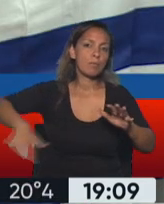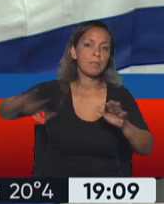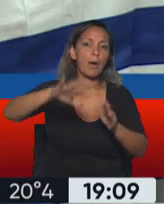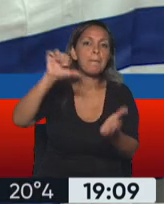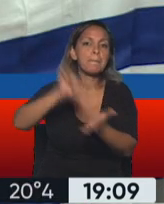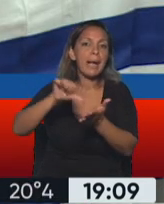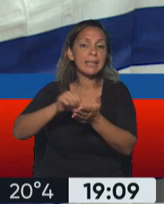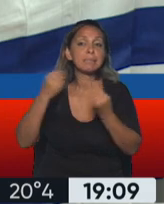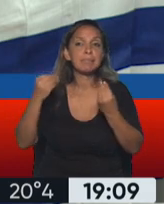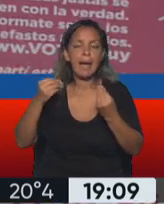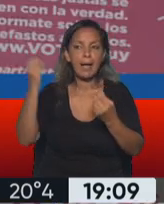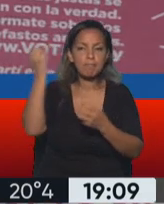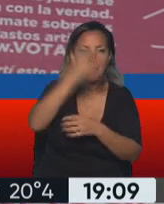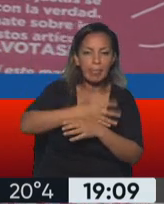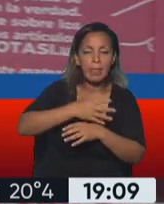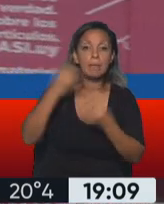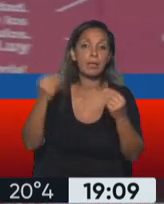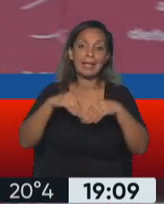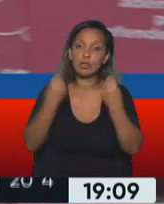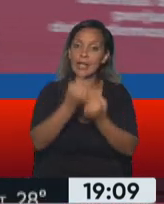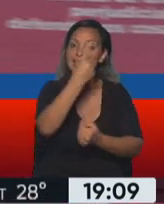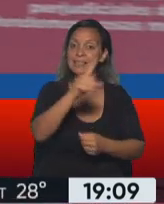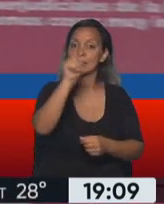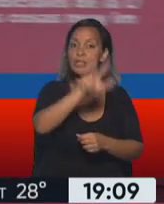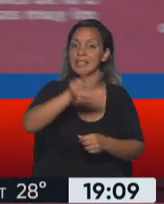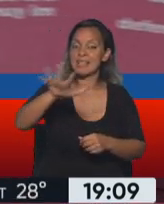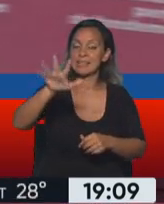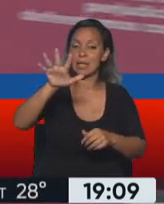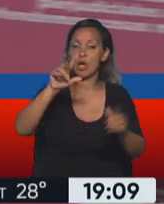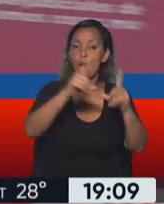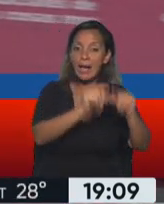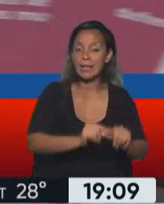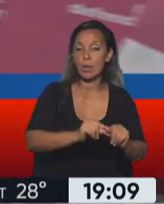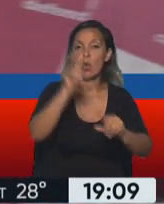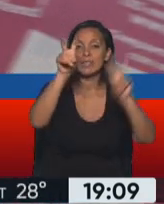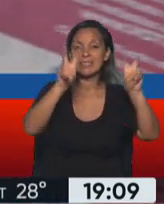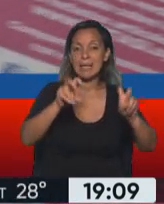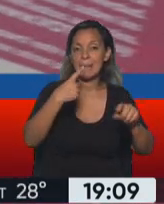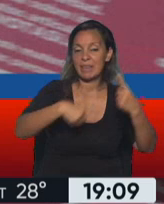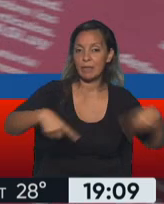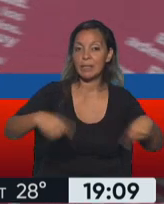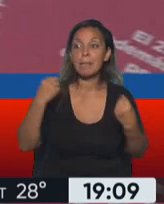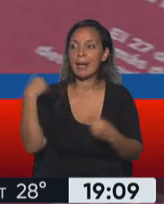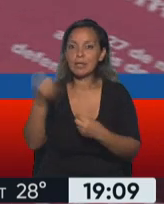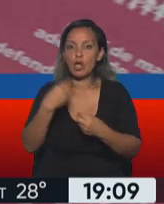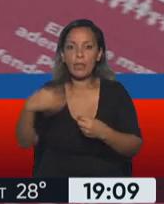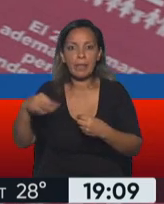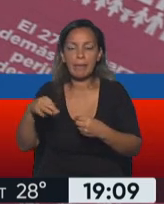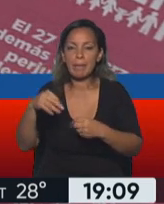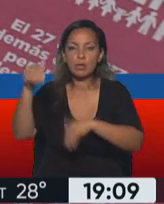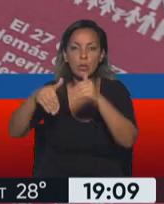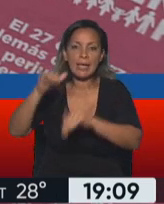convencer, que no es fácil porque son 135 artículos de muchas temáticas, de que la gente vote por el sí. No se puede hacer